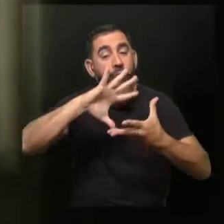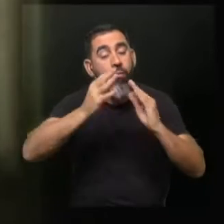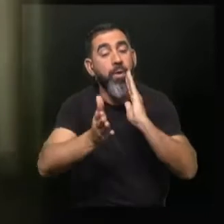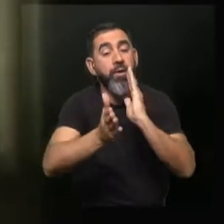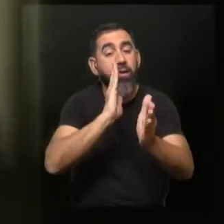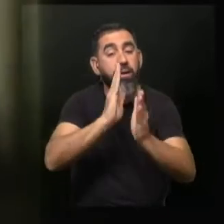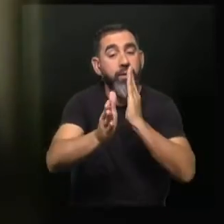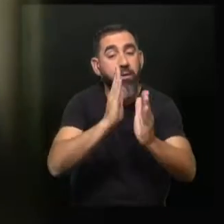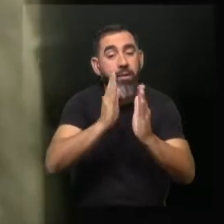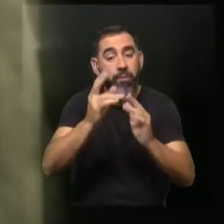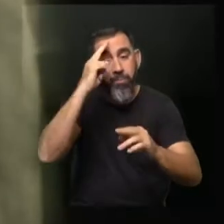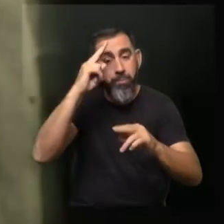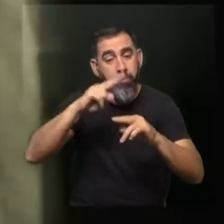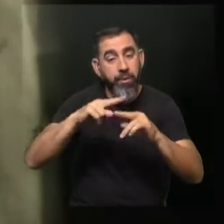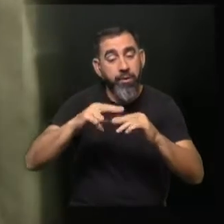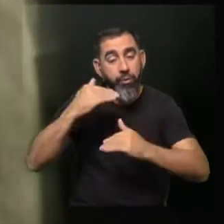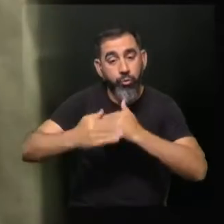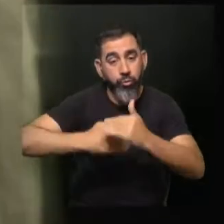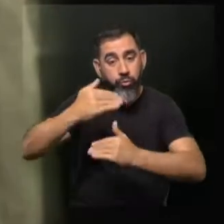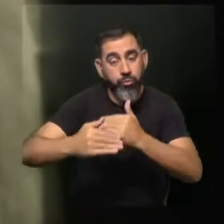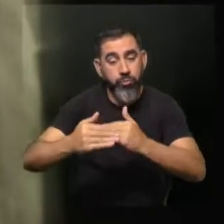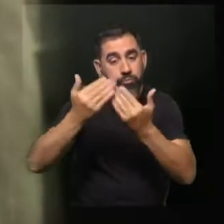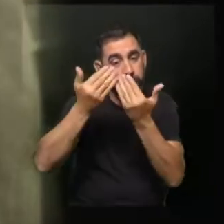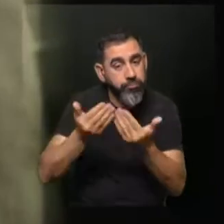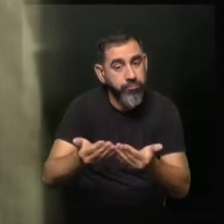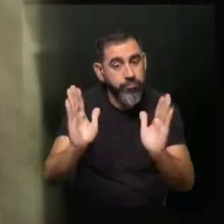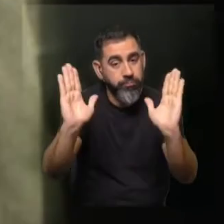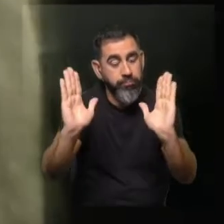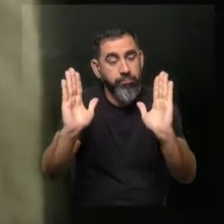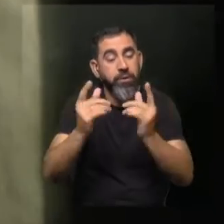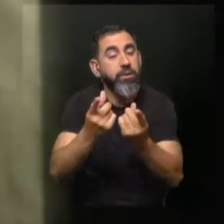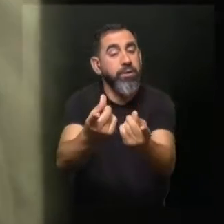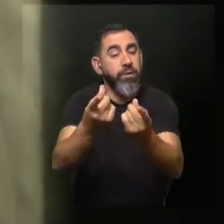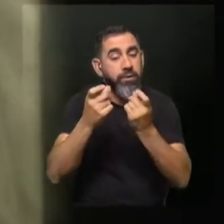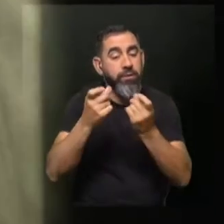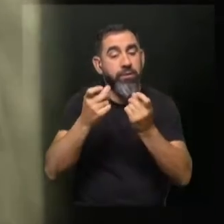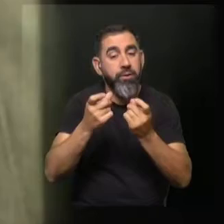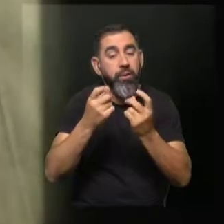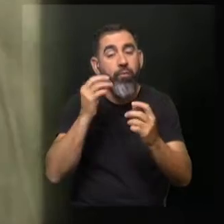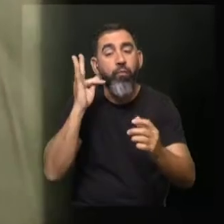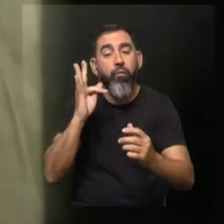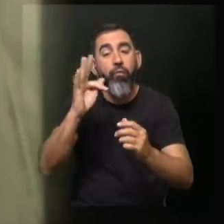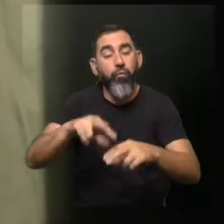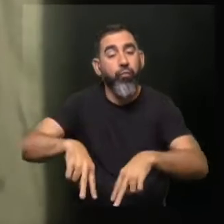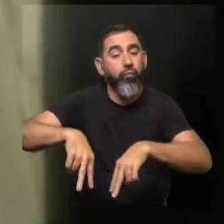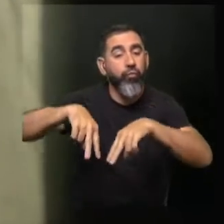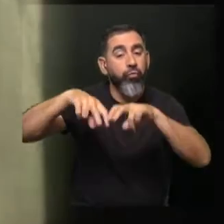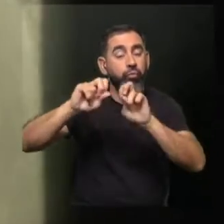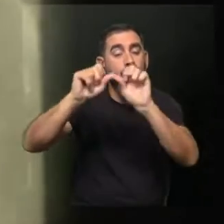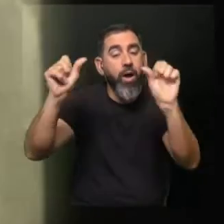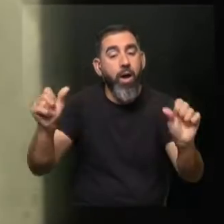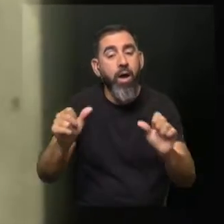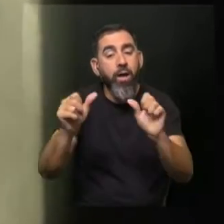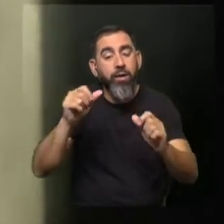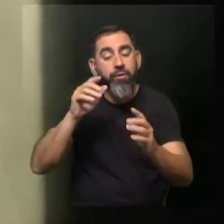tratamiento patogénico o sistemático ha quedado abierto y será necesario encarar la futura investigación haciendo el estudio de